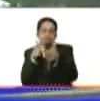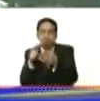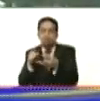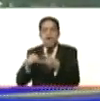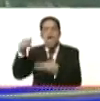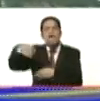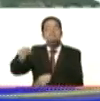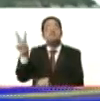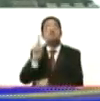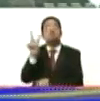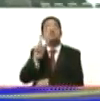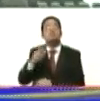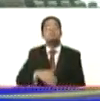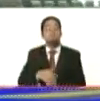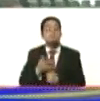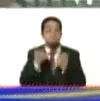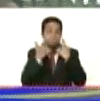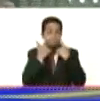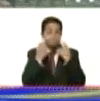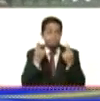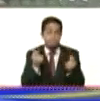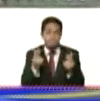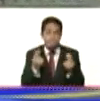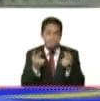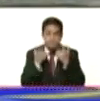de Venezuela. Oído.